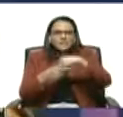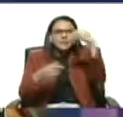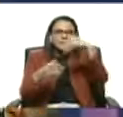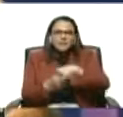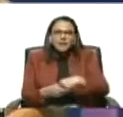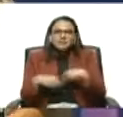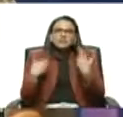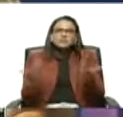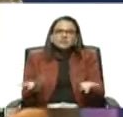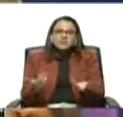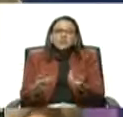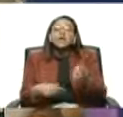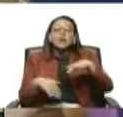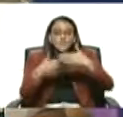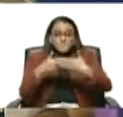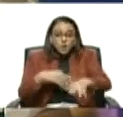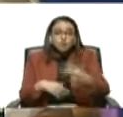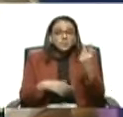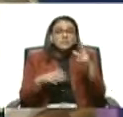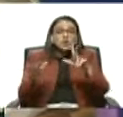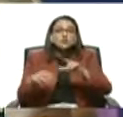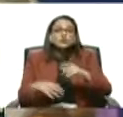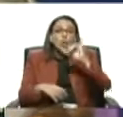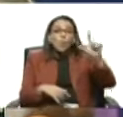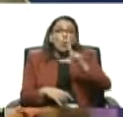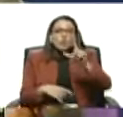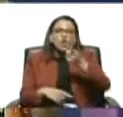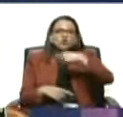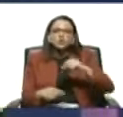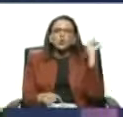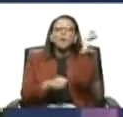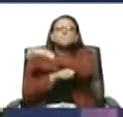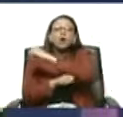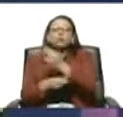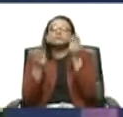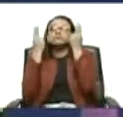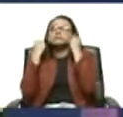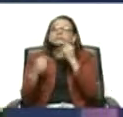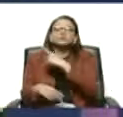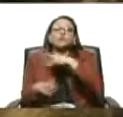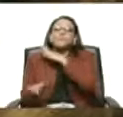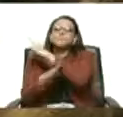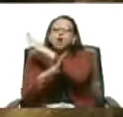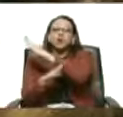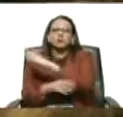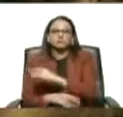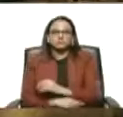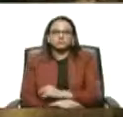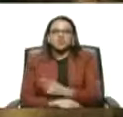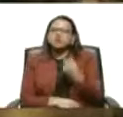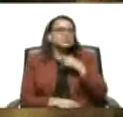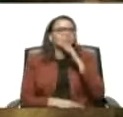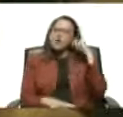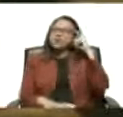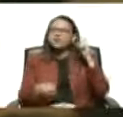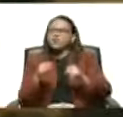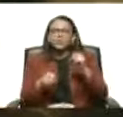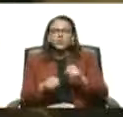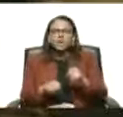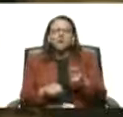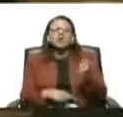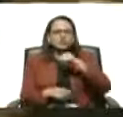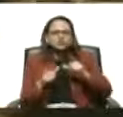será derrotado también el 28 de julio en Venezuela. De eso nosotros no tenemos ninguna duda. Y con ello va a seguir.